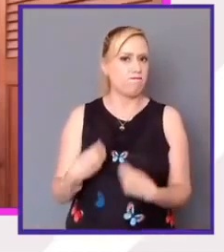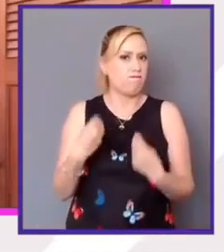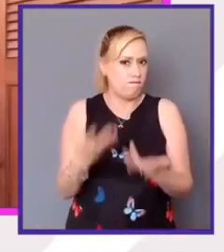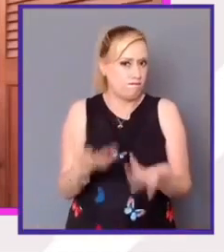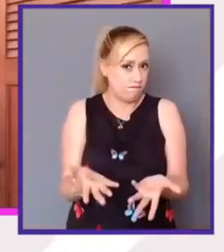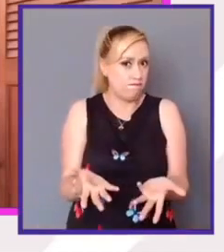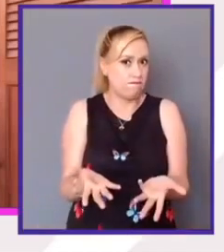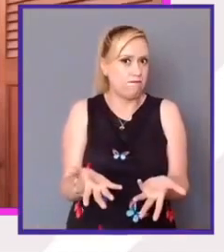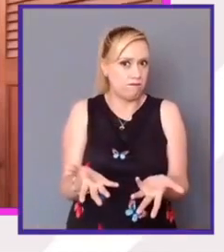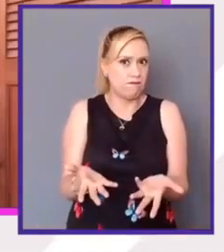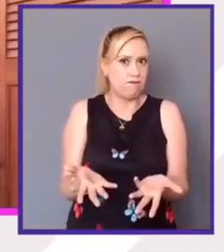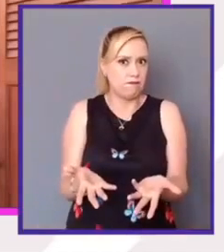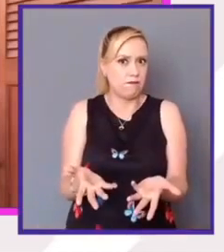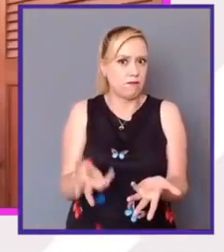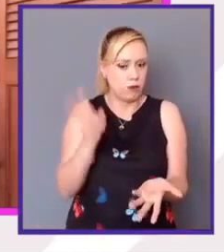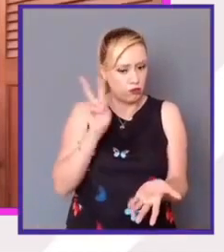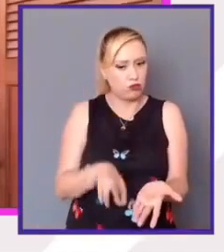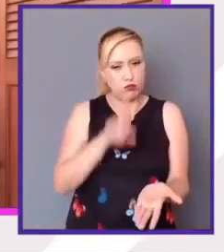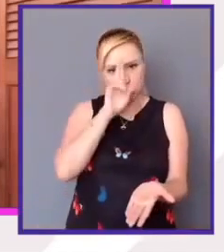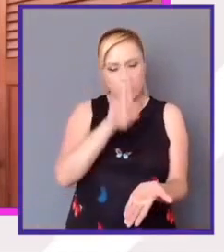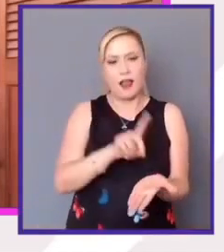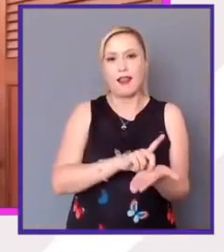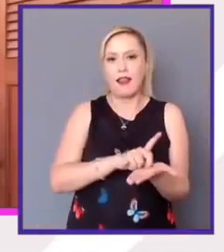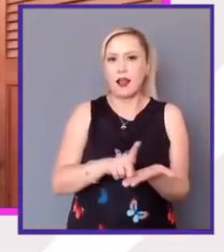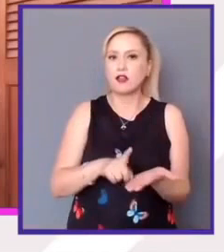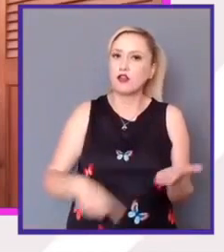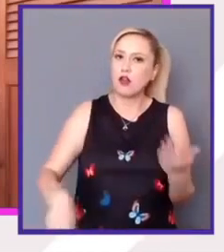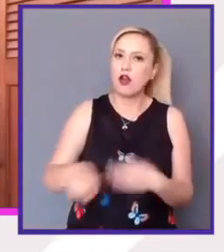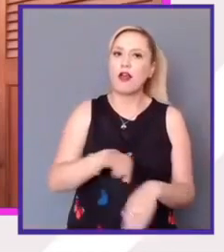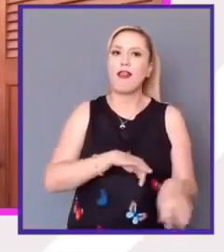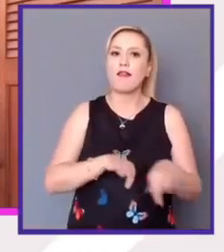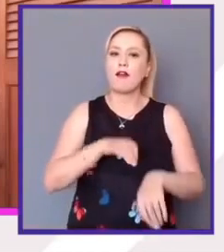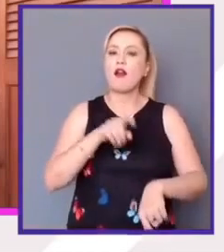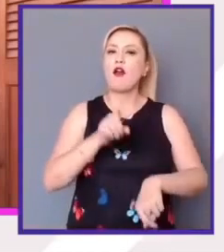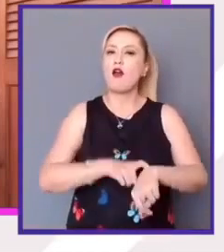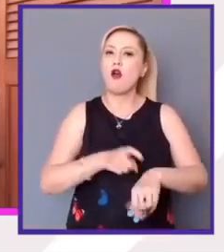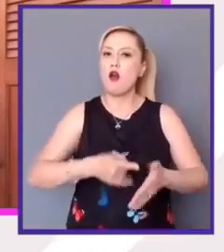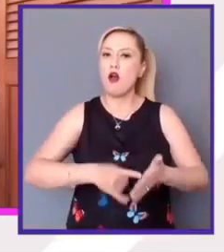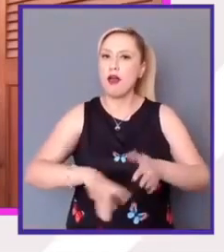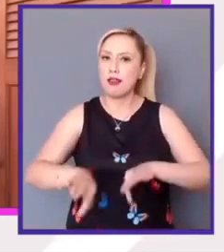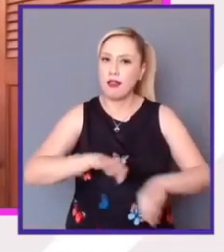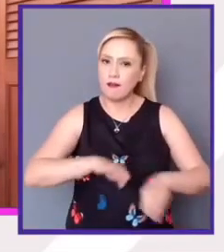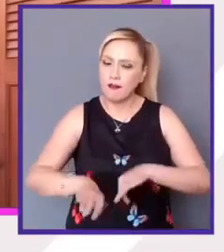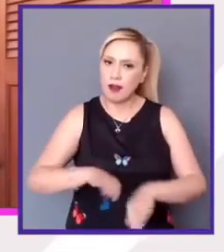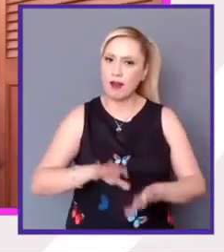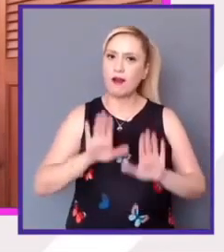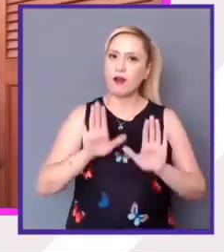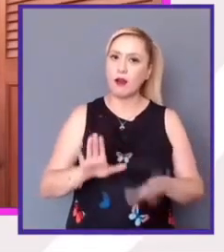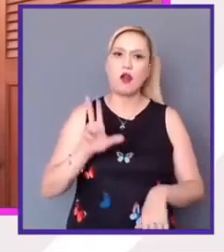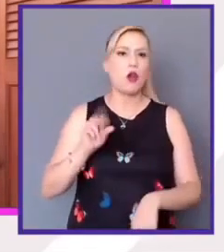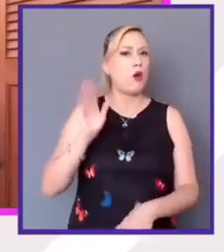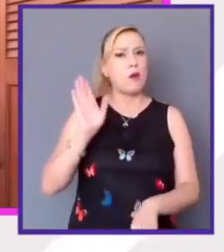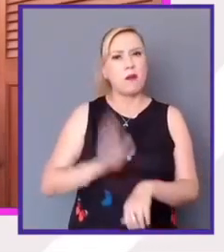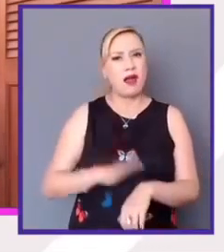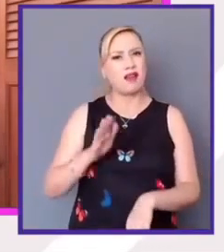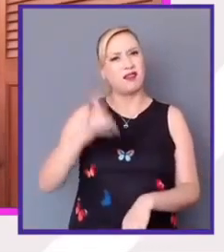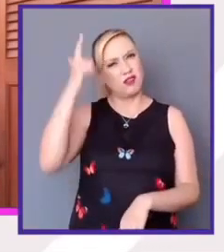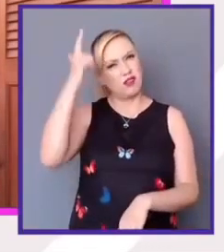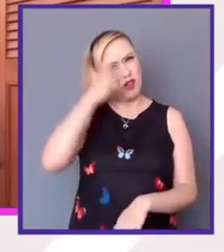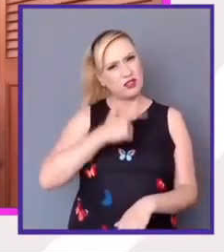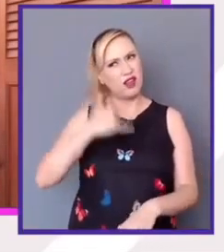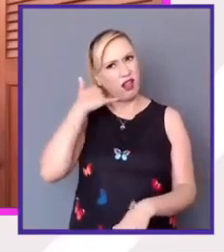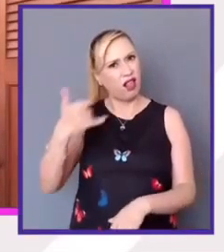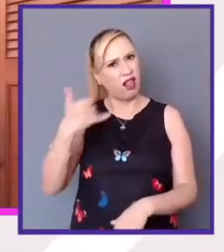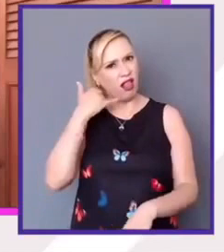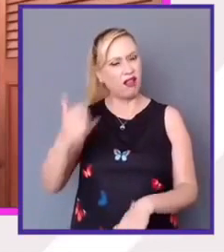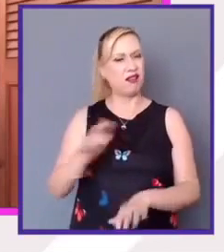que se respeten los derechos laborales, que se respeten los horarios de trabajo, que no se acose o se hostigue laboralmente a la gente, no que no